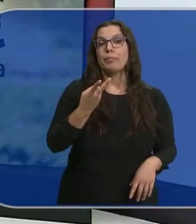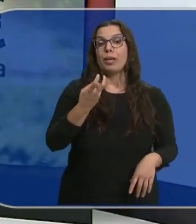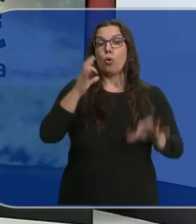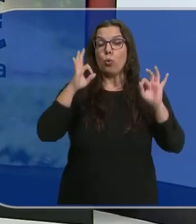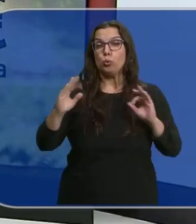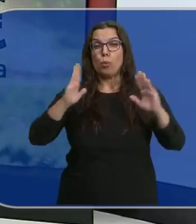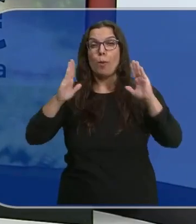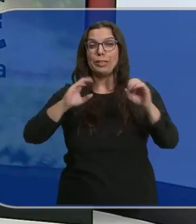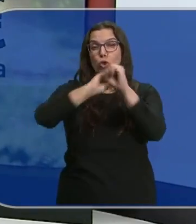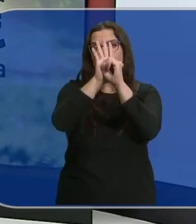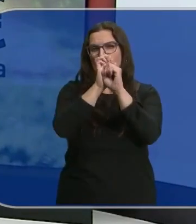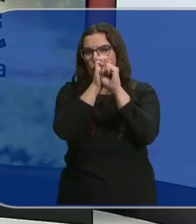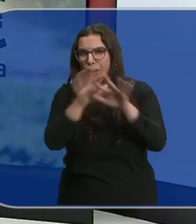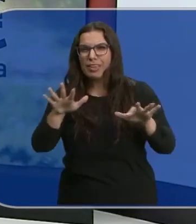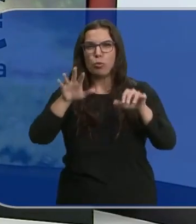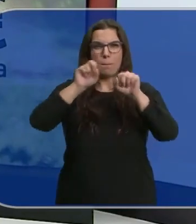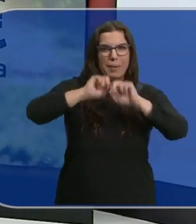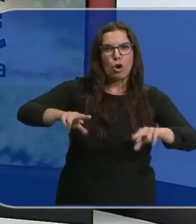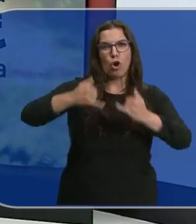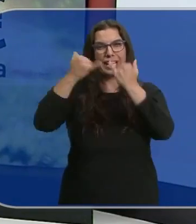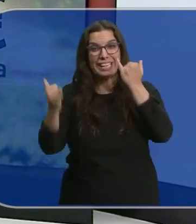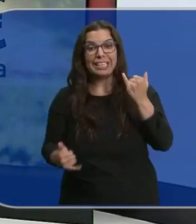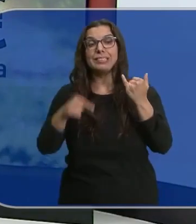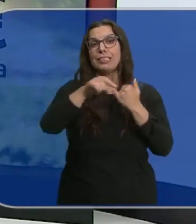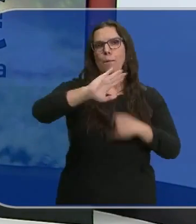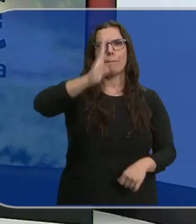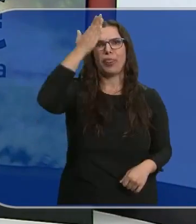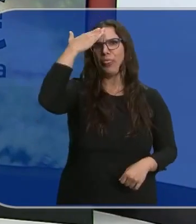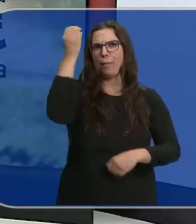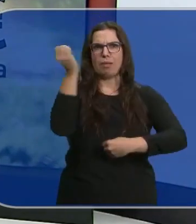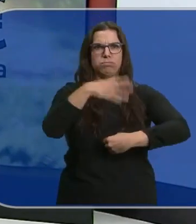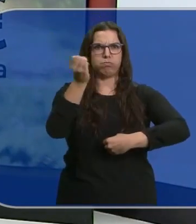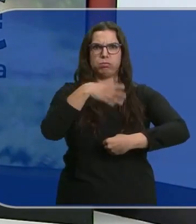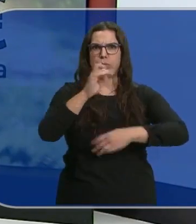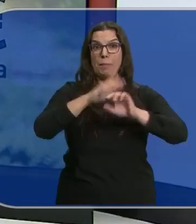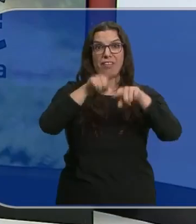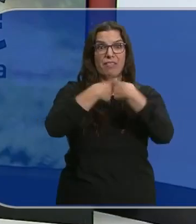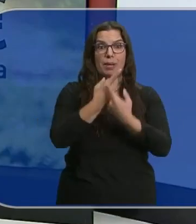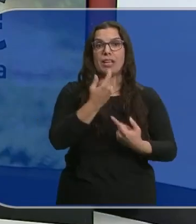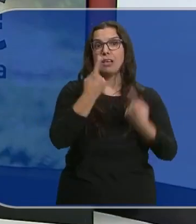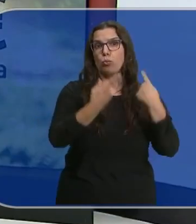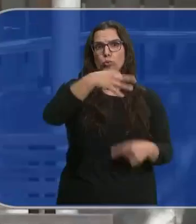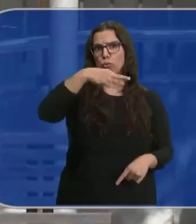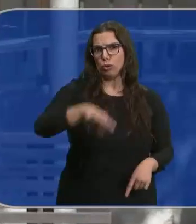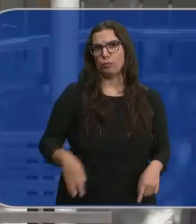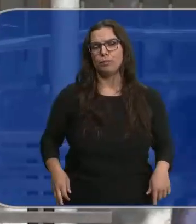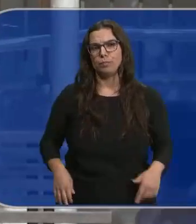momentos más duros de la pandemia y de la crisis, este ha sido el principal ingreso de muchas familias.